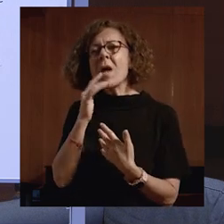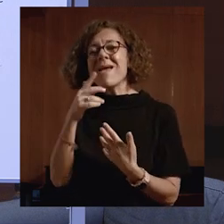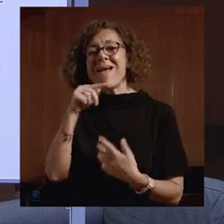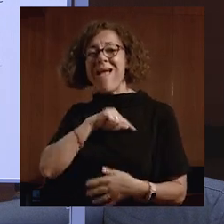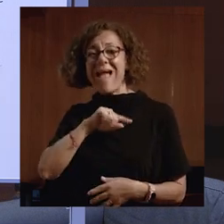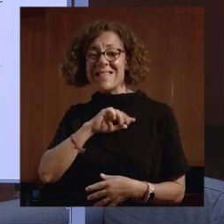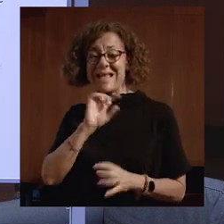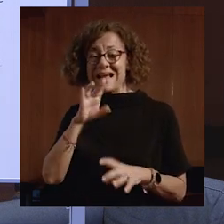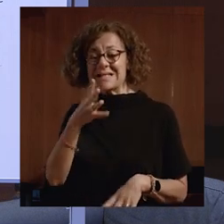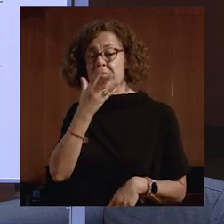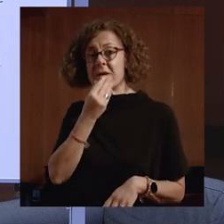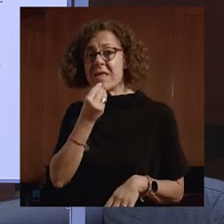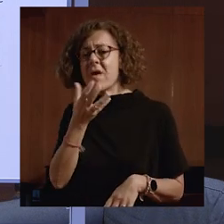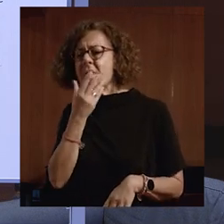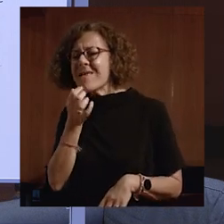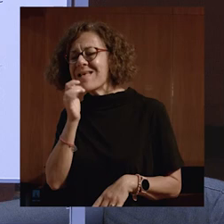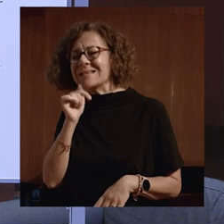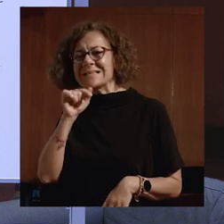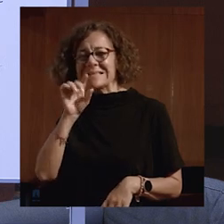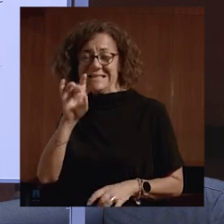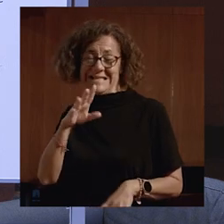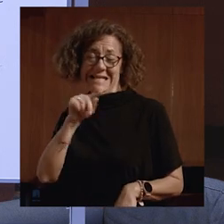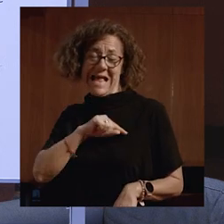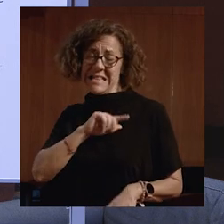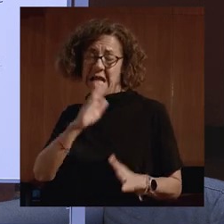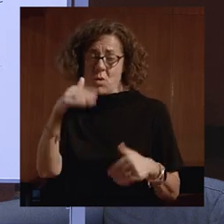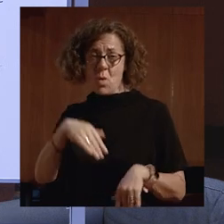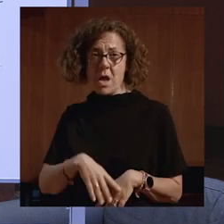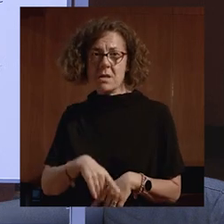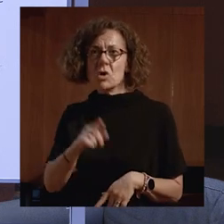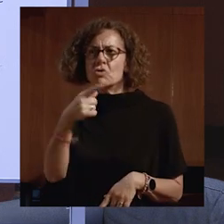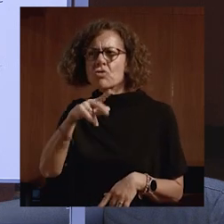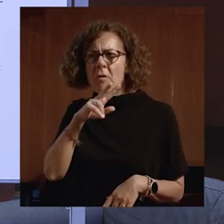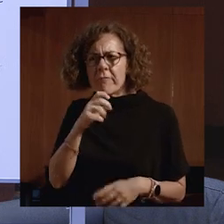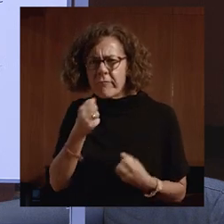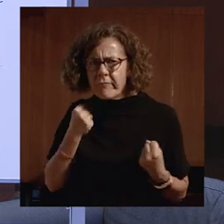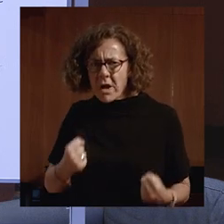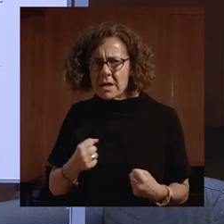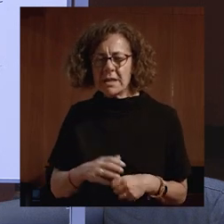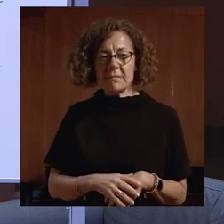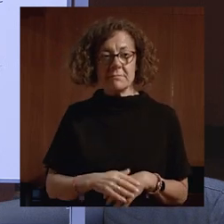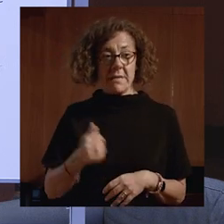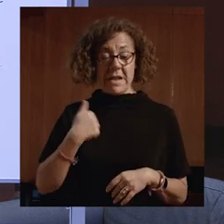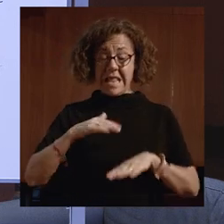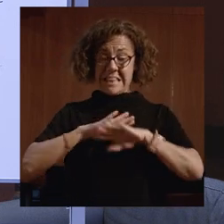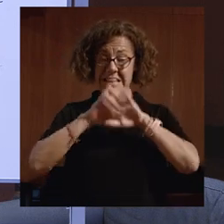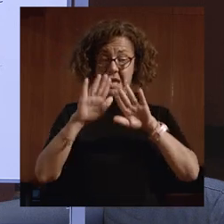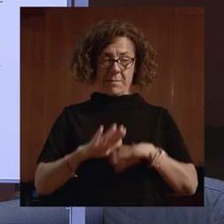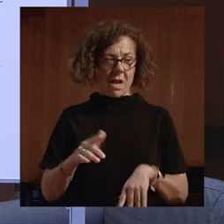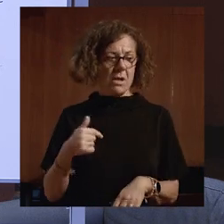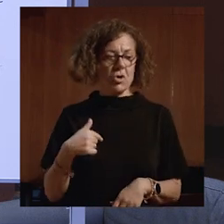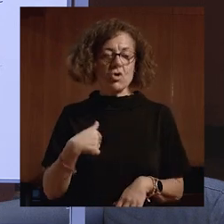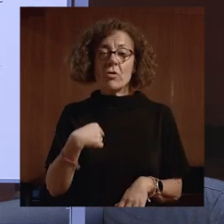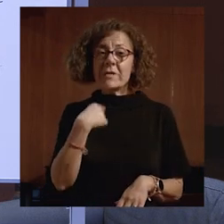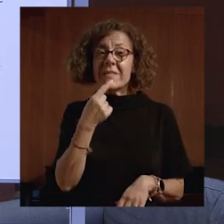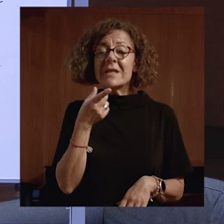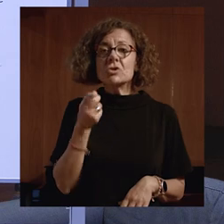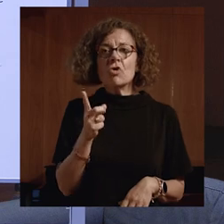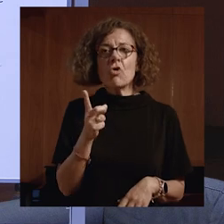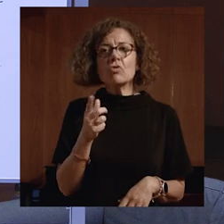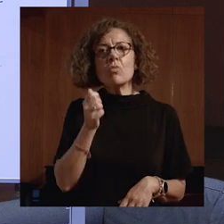ética. No minusvaloremos ese poder que tenemos. Y para terminar, voy a avisar simplemente de